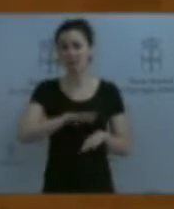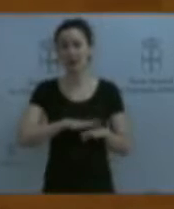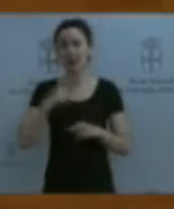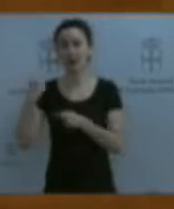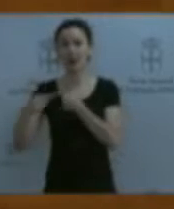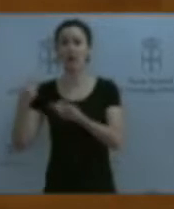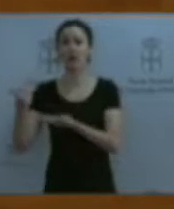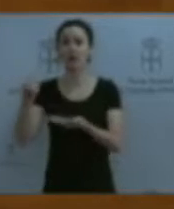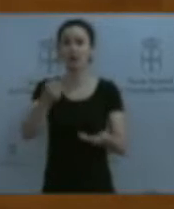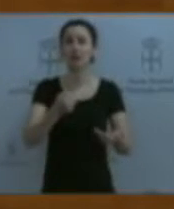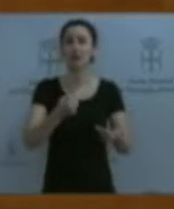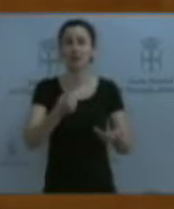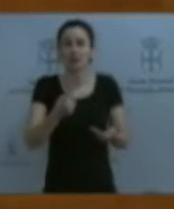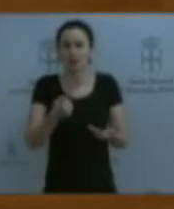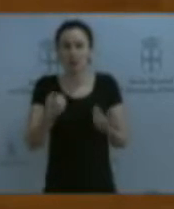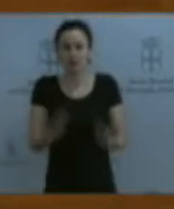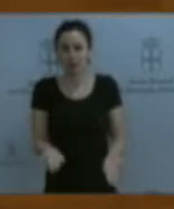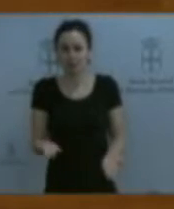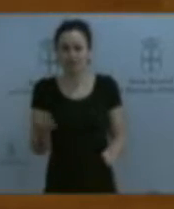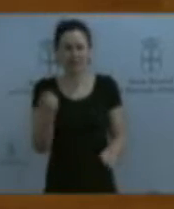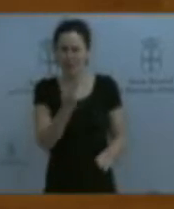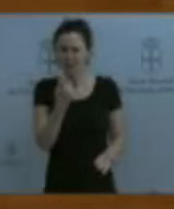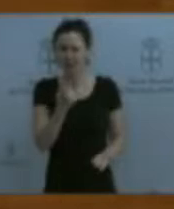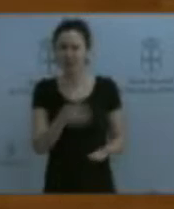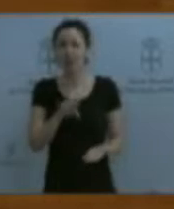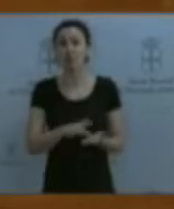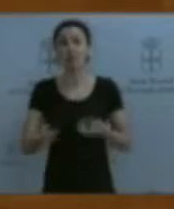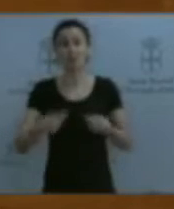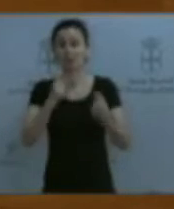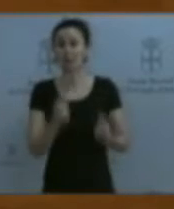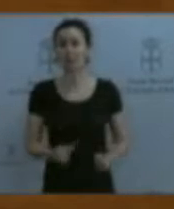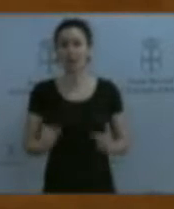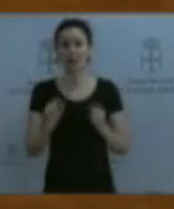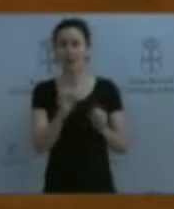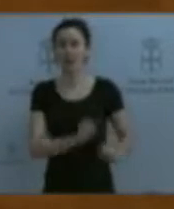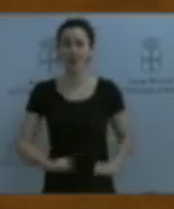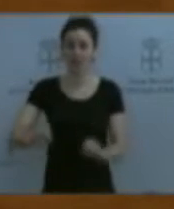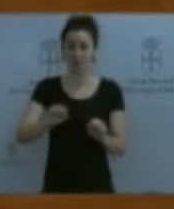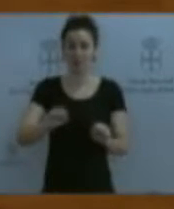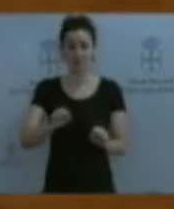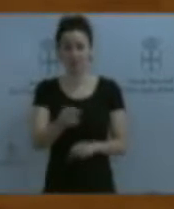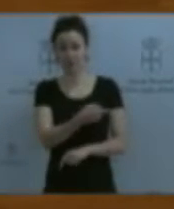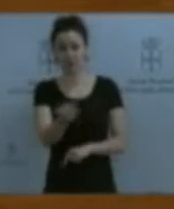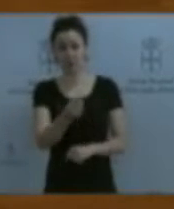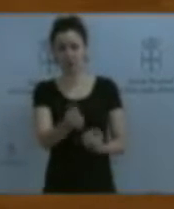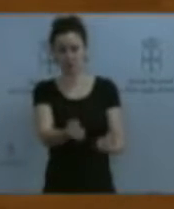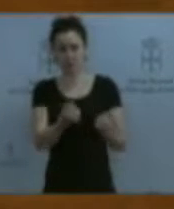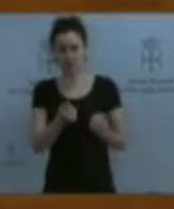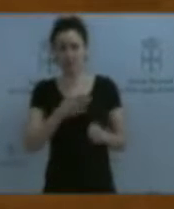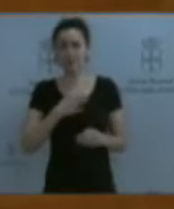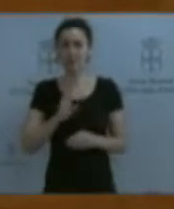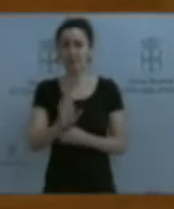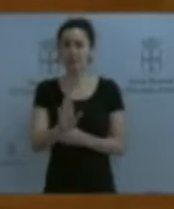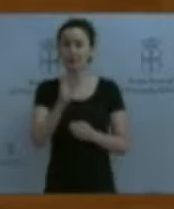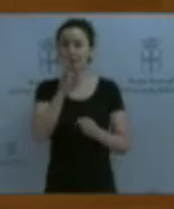era necesario, como defendimos durante la negociación presupuestaria. Ustedes rechazaron nuestra propuesta que reducía significativamente